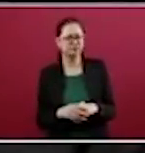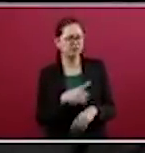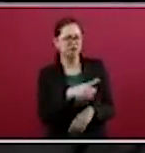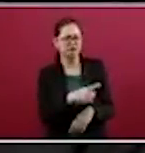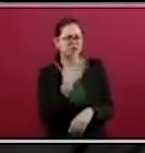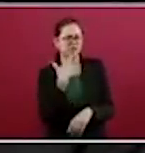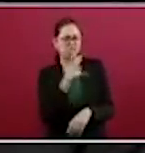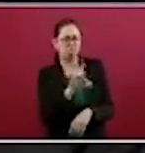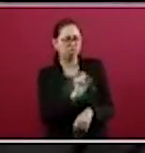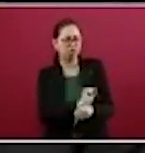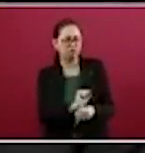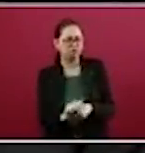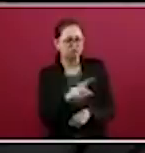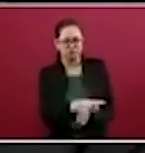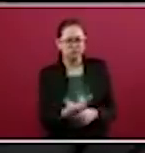superficial,